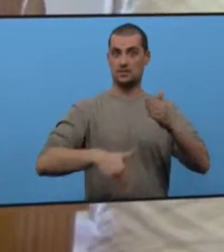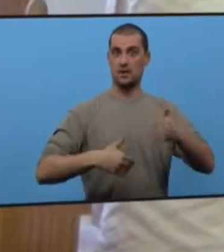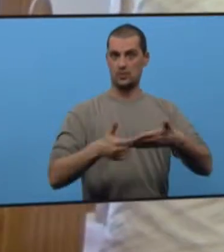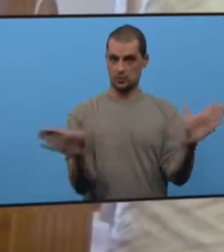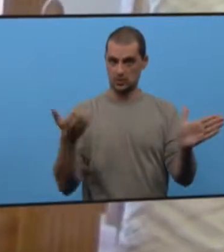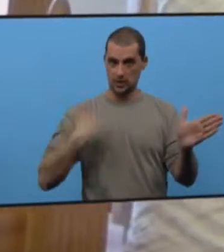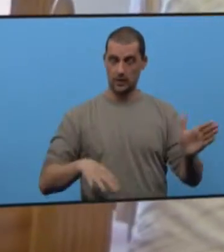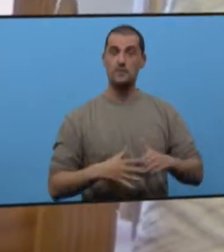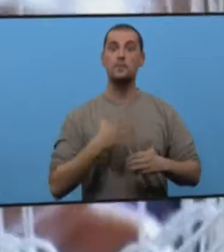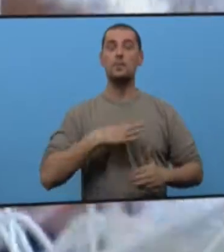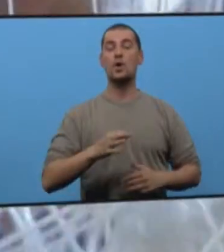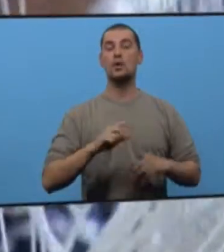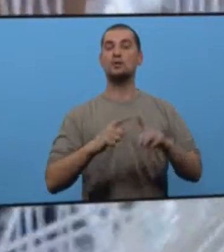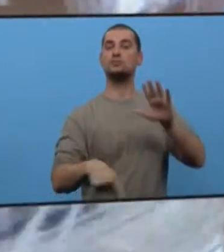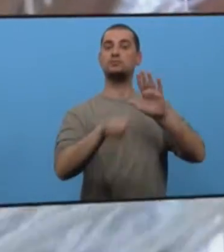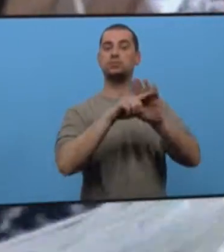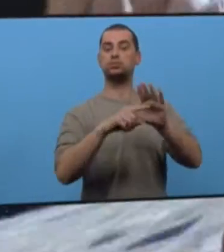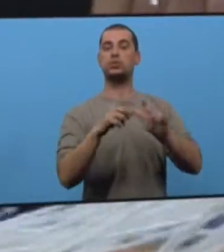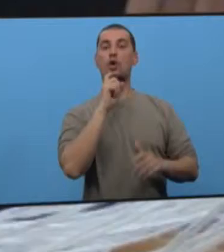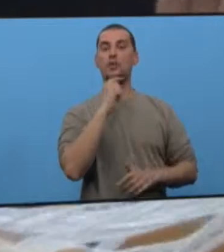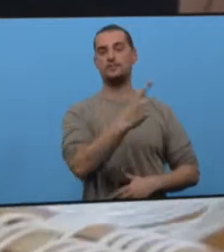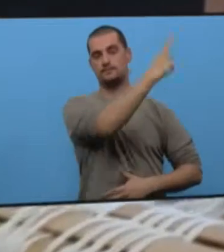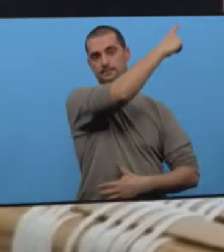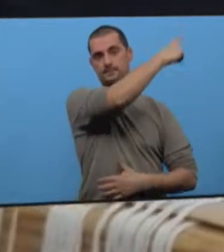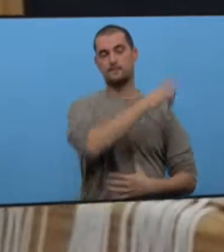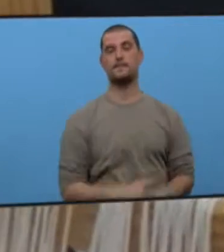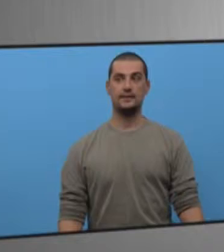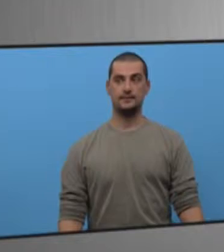web da Deputación na dirección que aparece na pantalla.